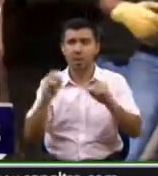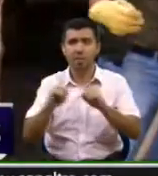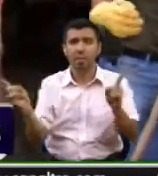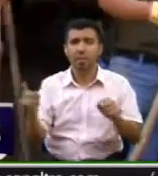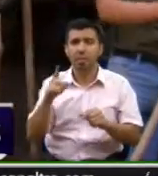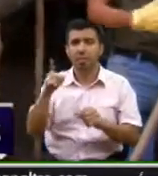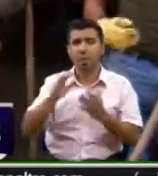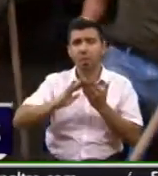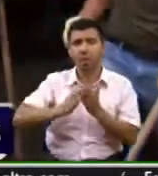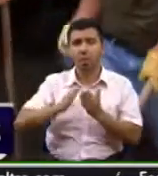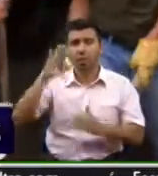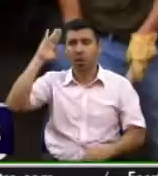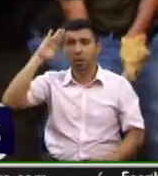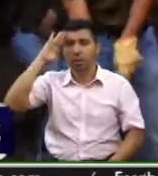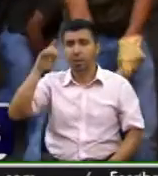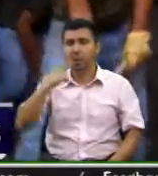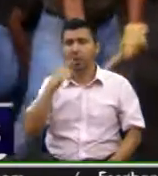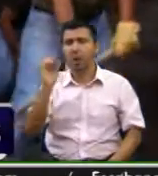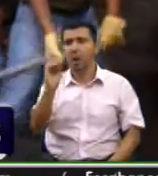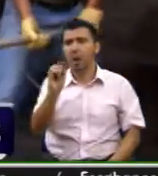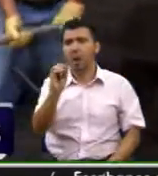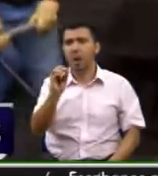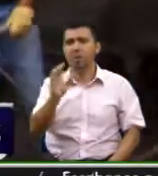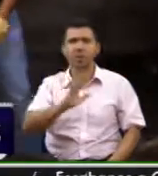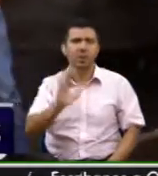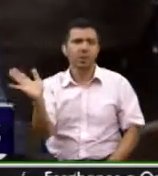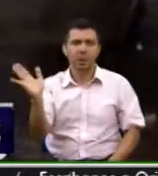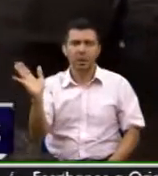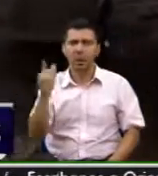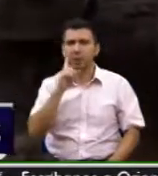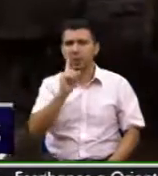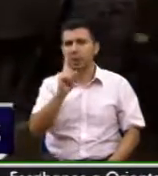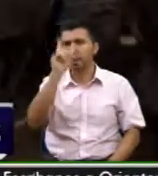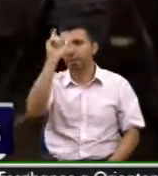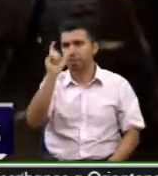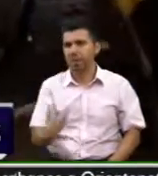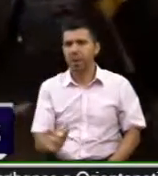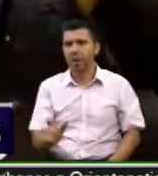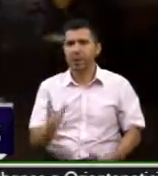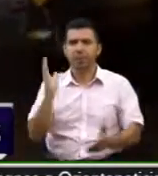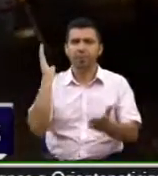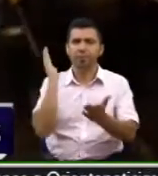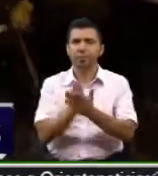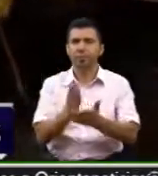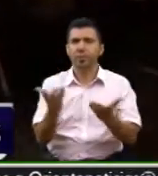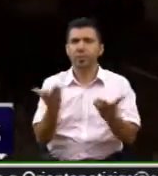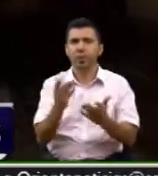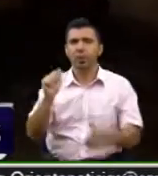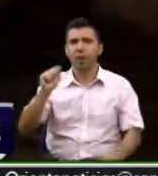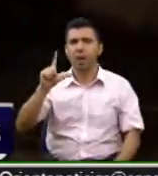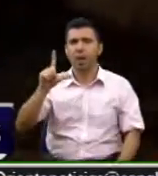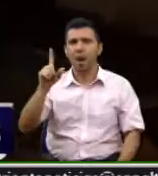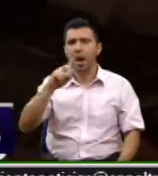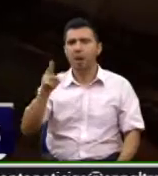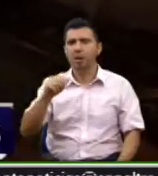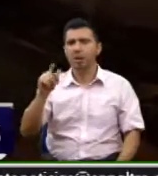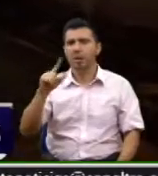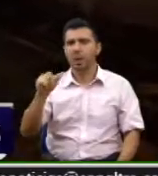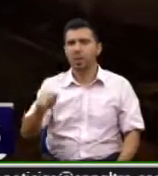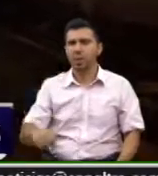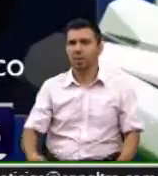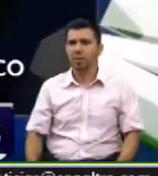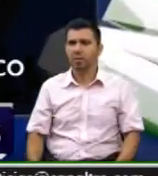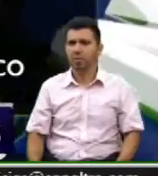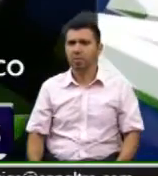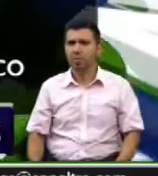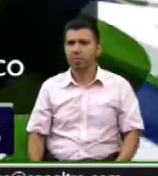Florida Blanca aseguran que el invierno ya cobró su primera víctima en la vereda Alsacia. Florida Blanca, desde